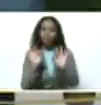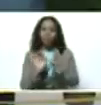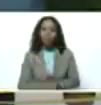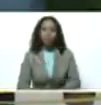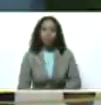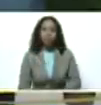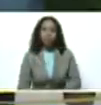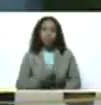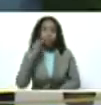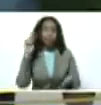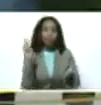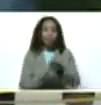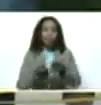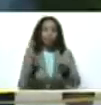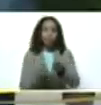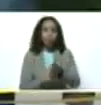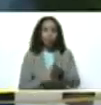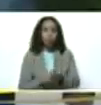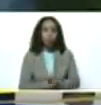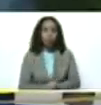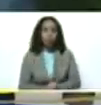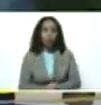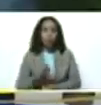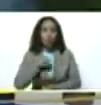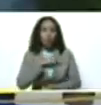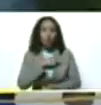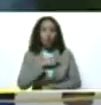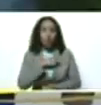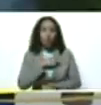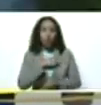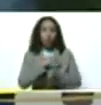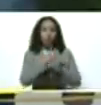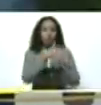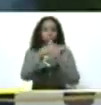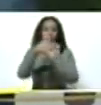Es la verdad. Hemos compartido